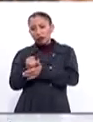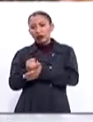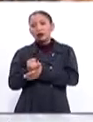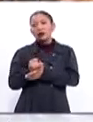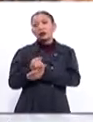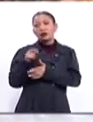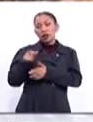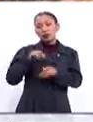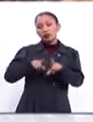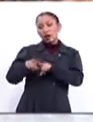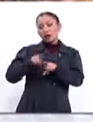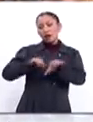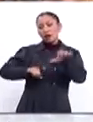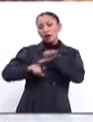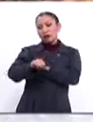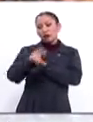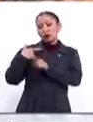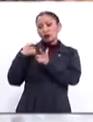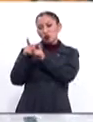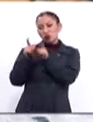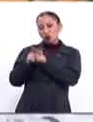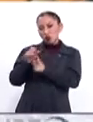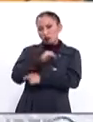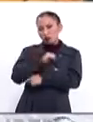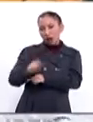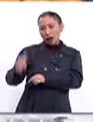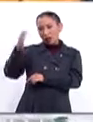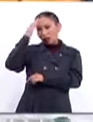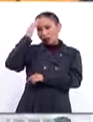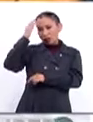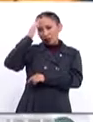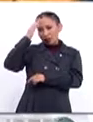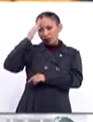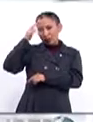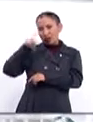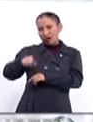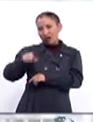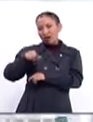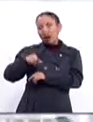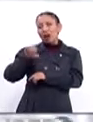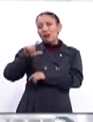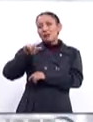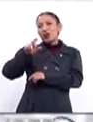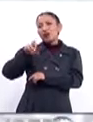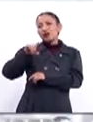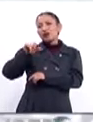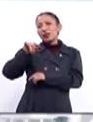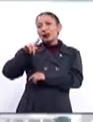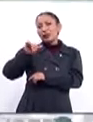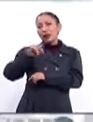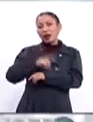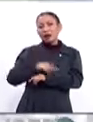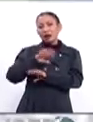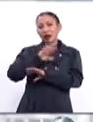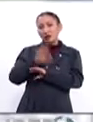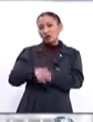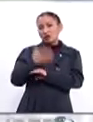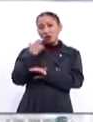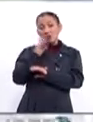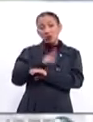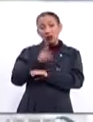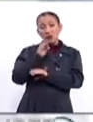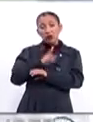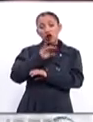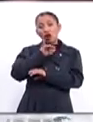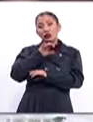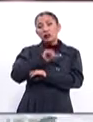le han sustituido en la estructura criminal que encabeza Mayo Zambada, y aunque se dice que está muerto no hay ninguna prueba,